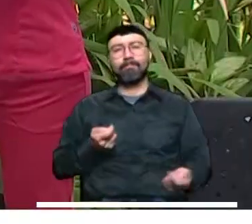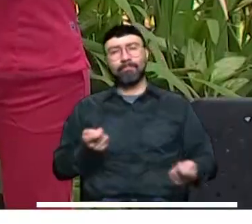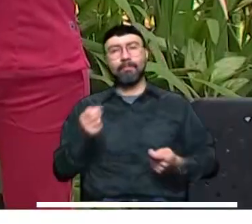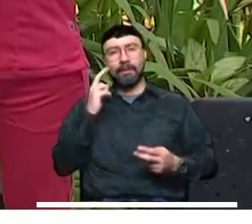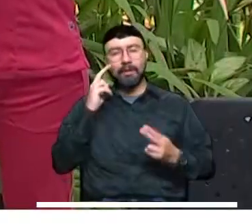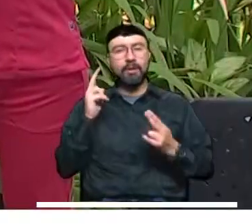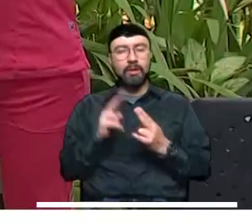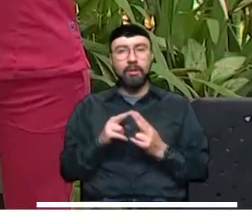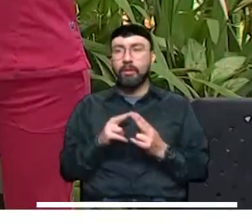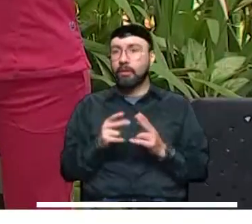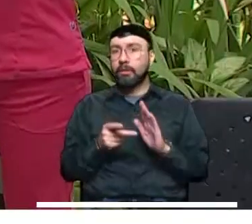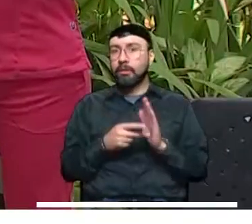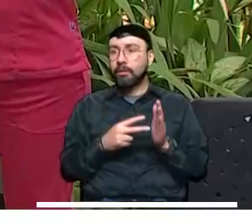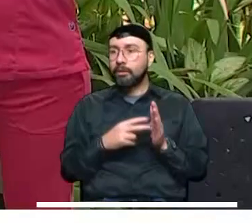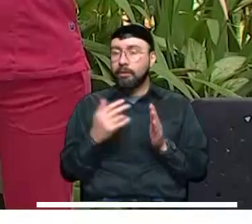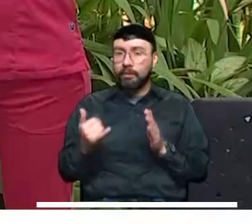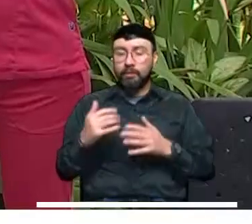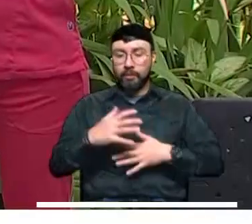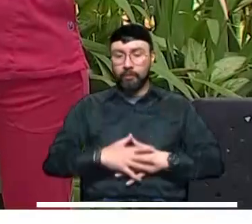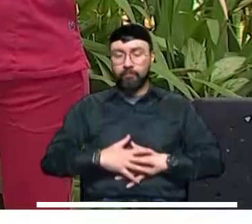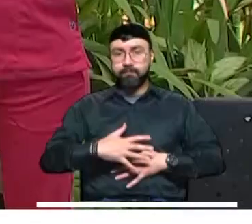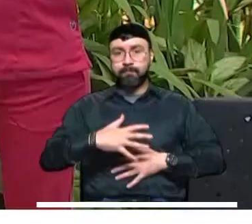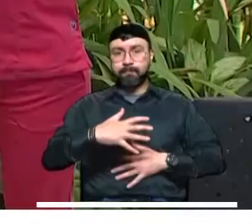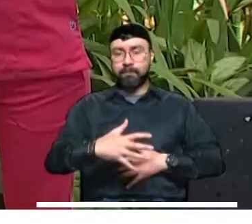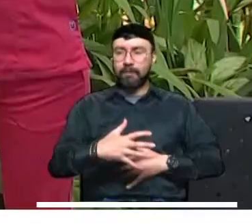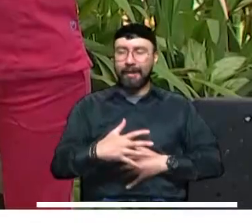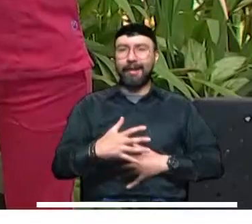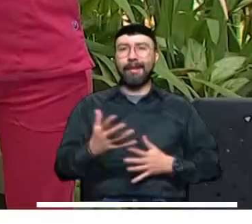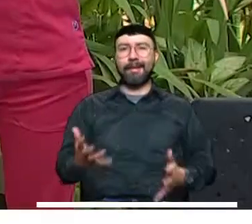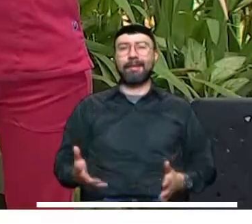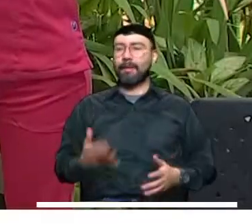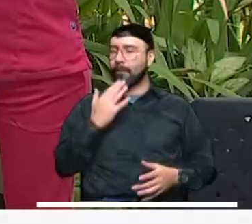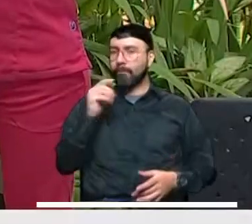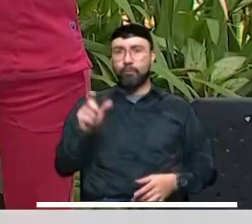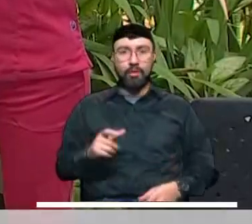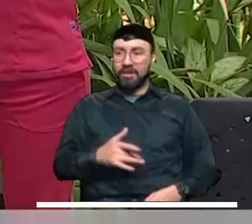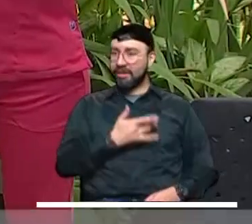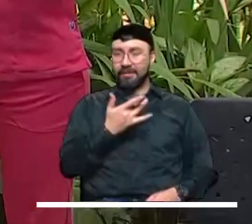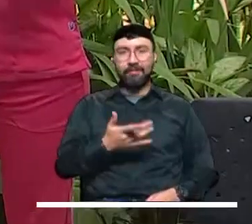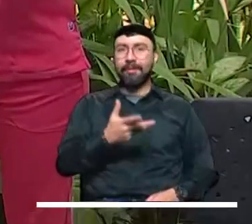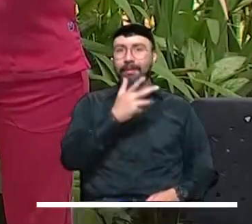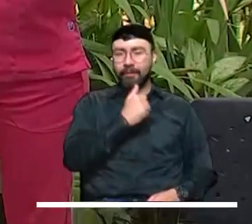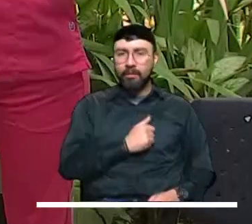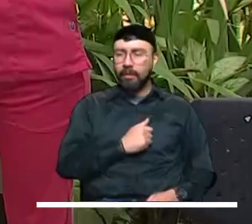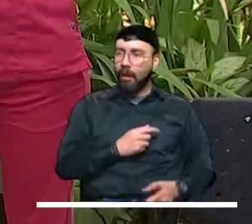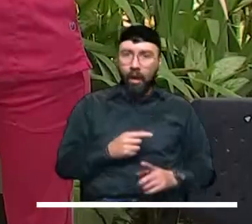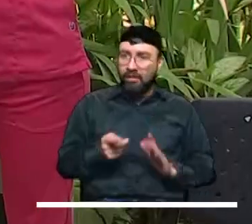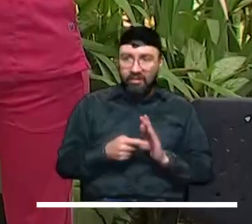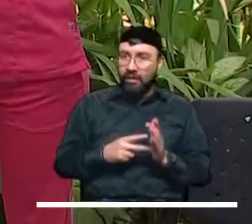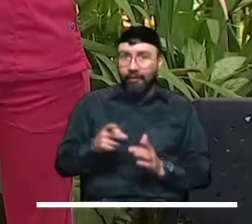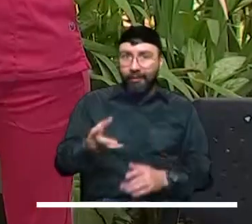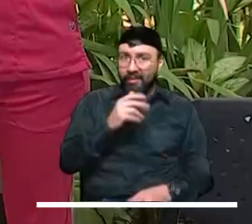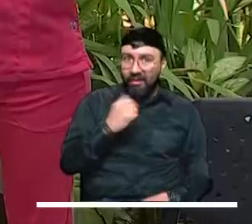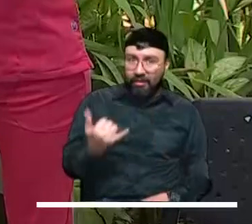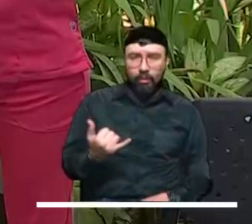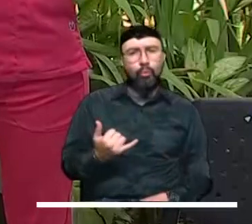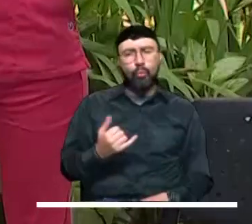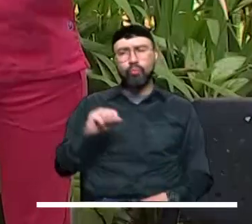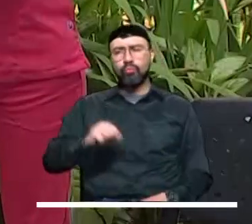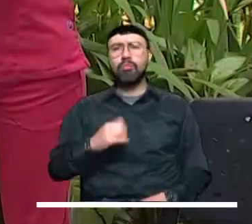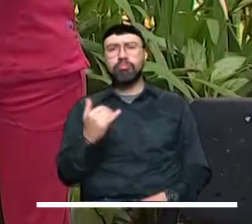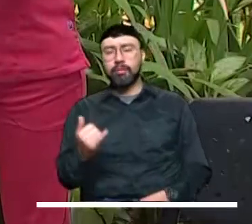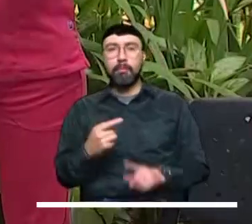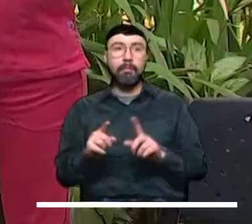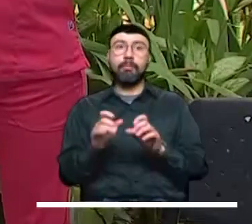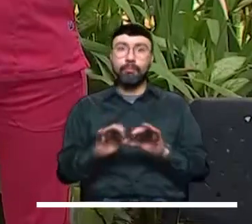Entonces, la inflamación de bajo grado se subvalora porque no da síntomas, pero eso no quiere decir que no esté ahí, y es importante